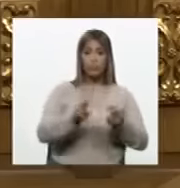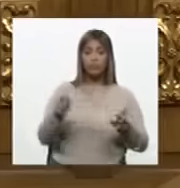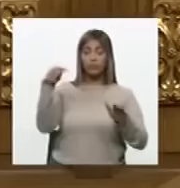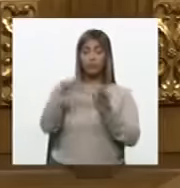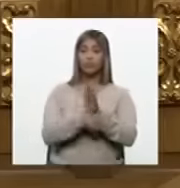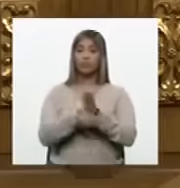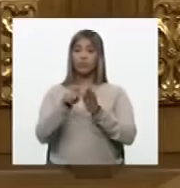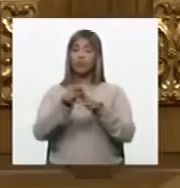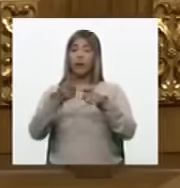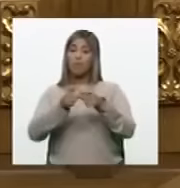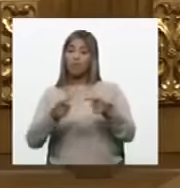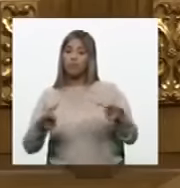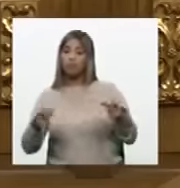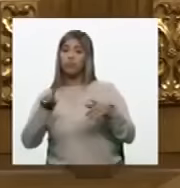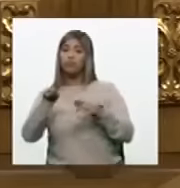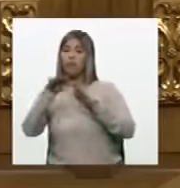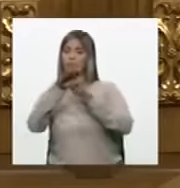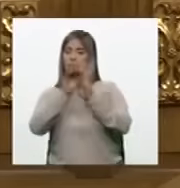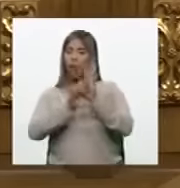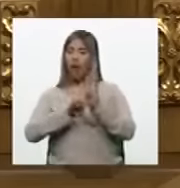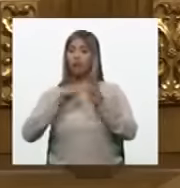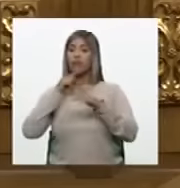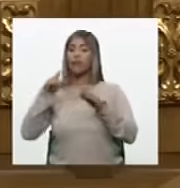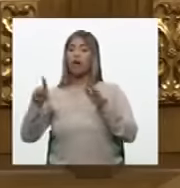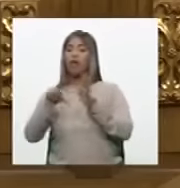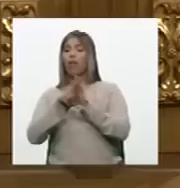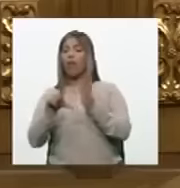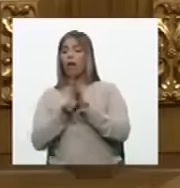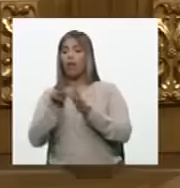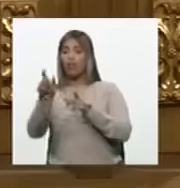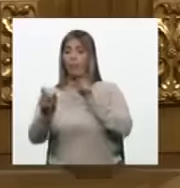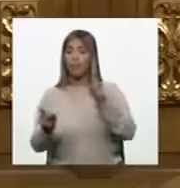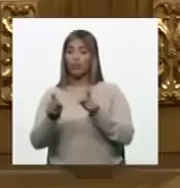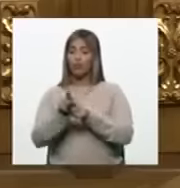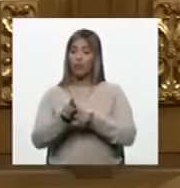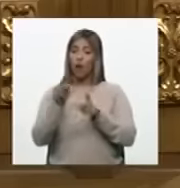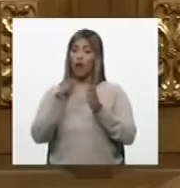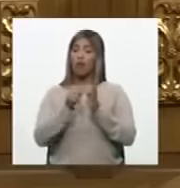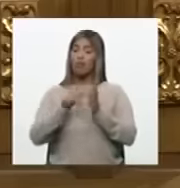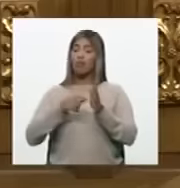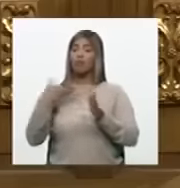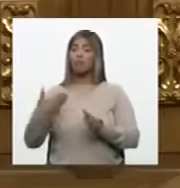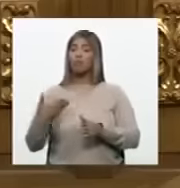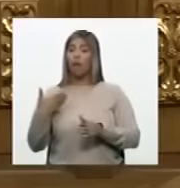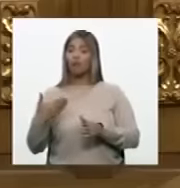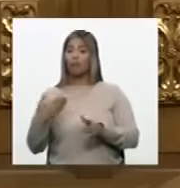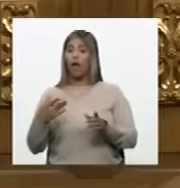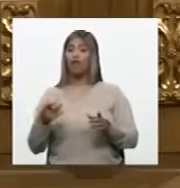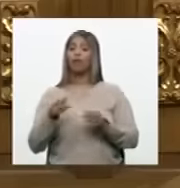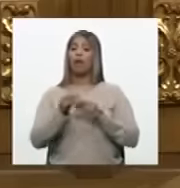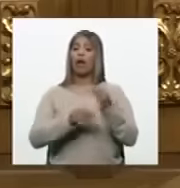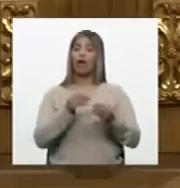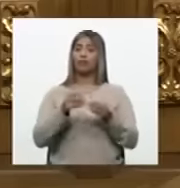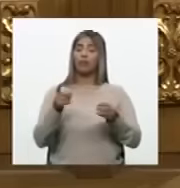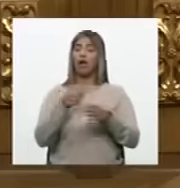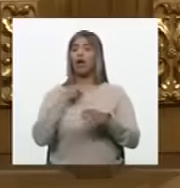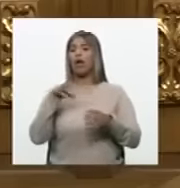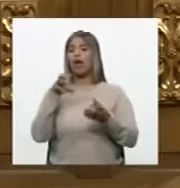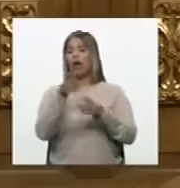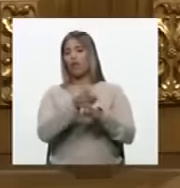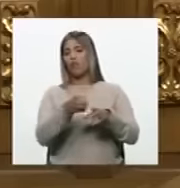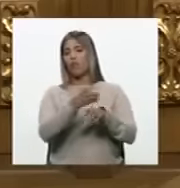y ampliación de las leyes del poder popular como instrumentos fundamentales para la conformación del Estado